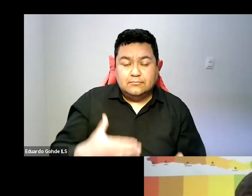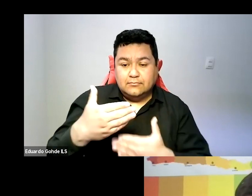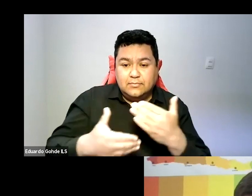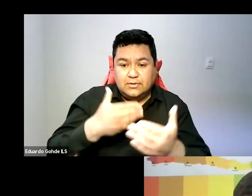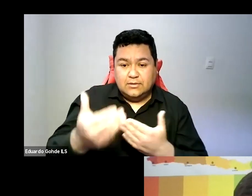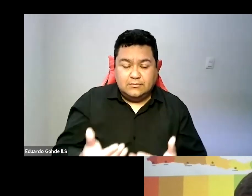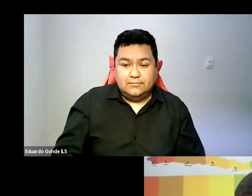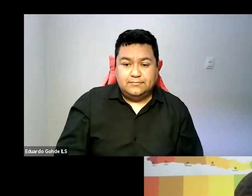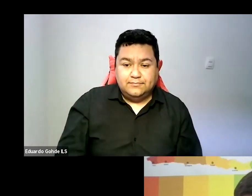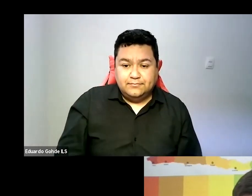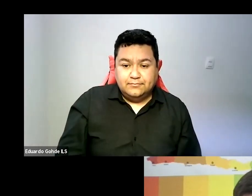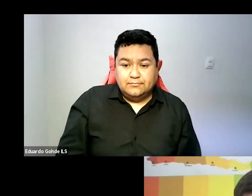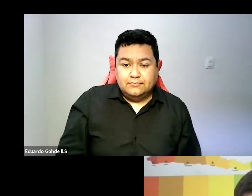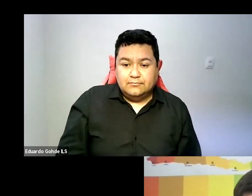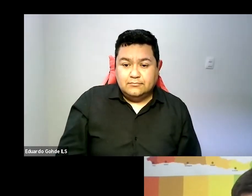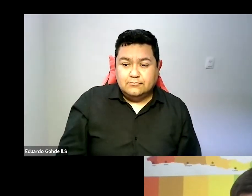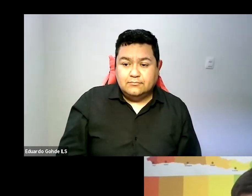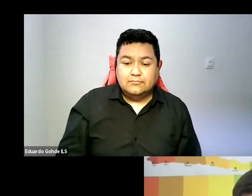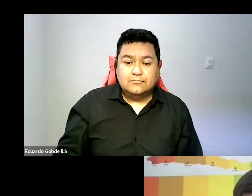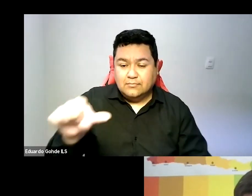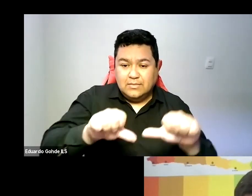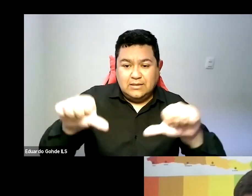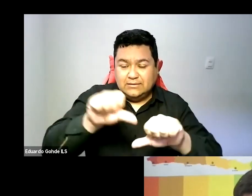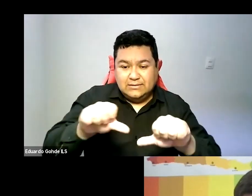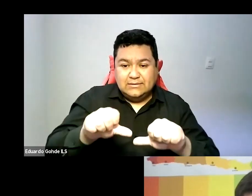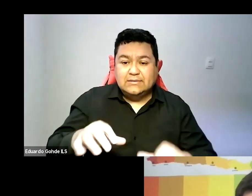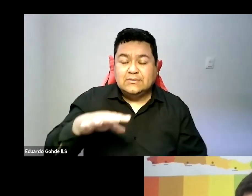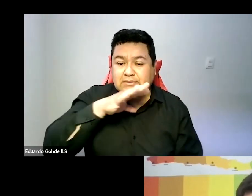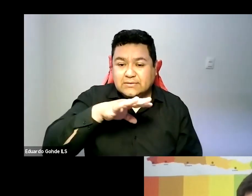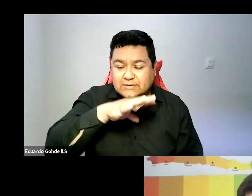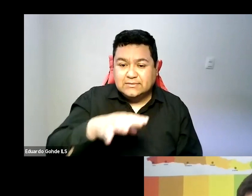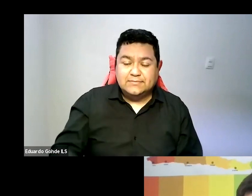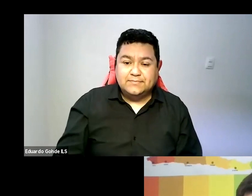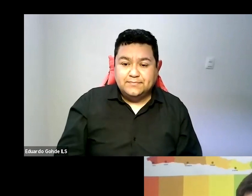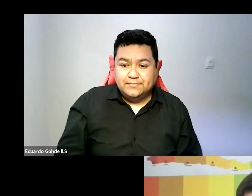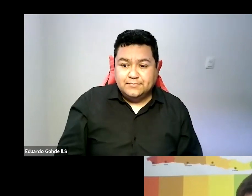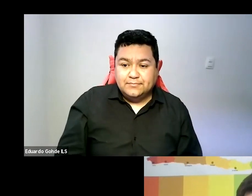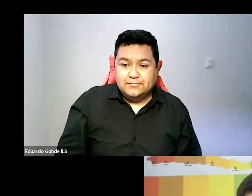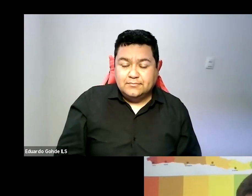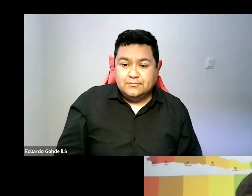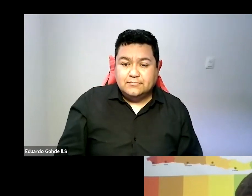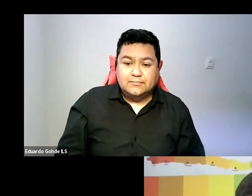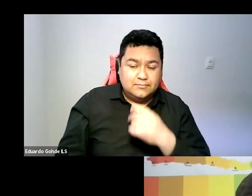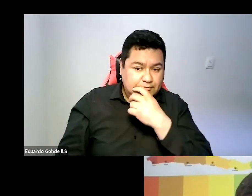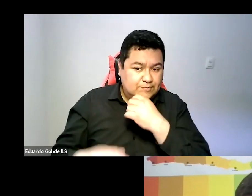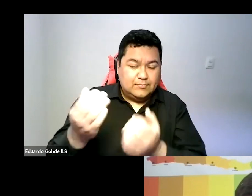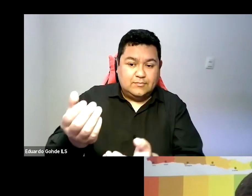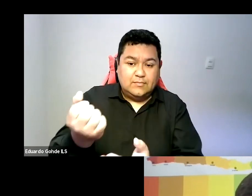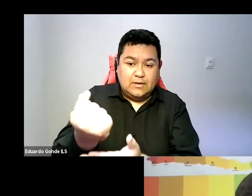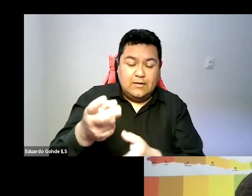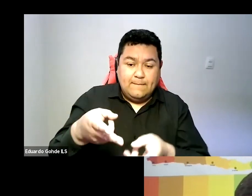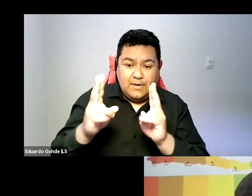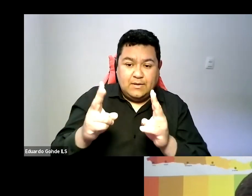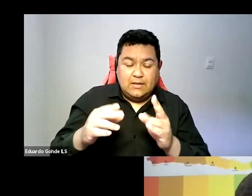no, por supuesto la ciencia es una herramienta, es un elemento que nos puede permitir